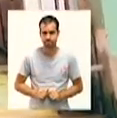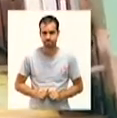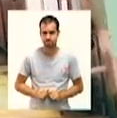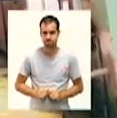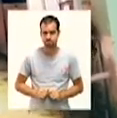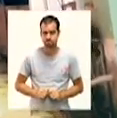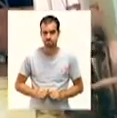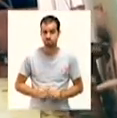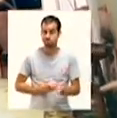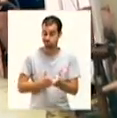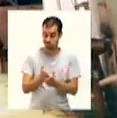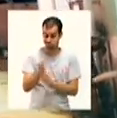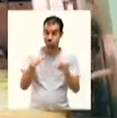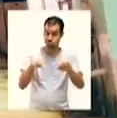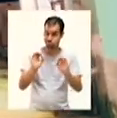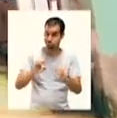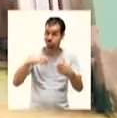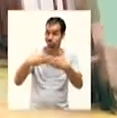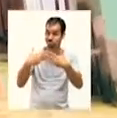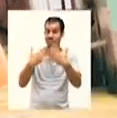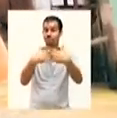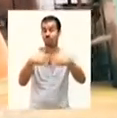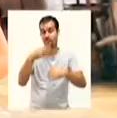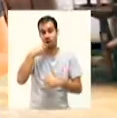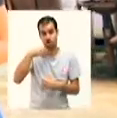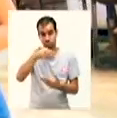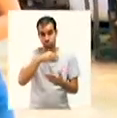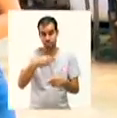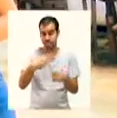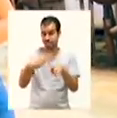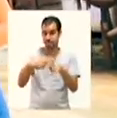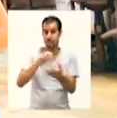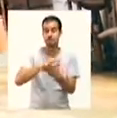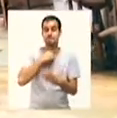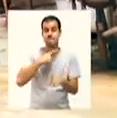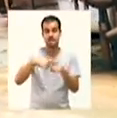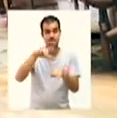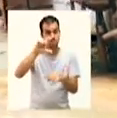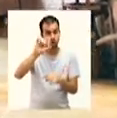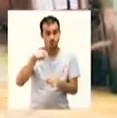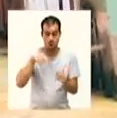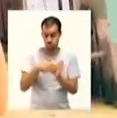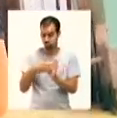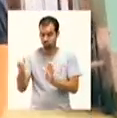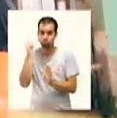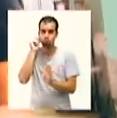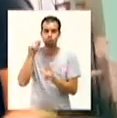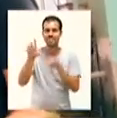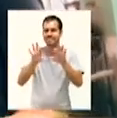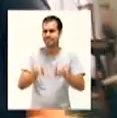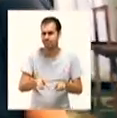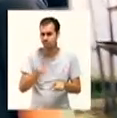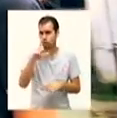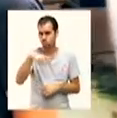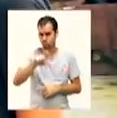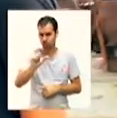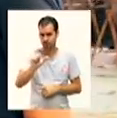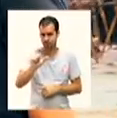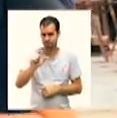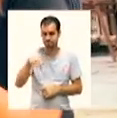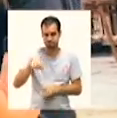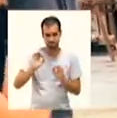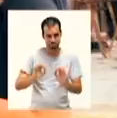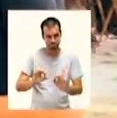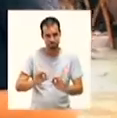Continuamos desde el Central Azucarero, México, y en esta oportunidad converso con Yaimara Argüelles. Muy buenas tardes, Yaimara, secretaria del Comité de la Unión de